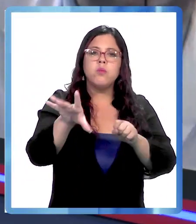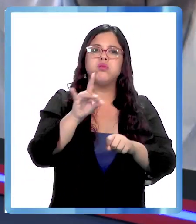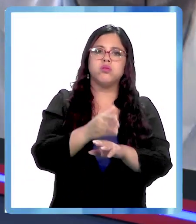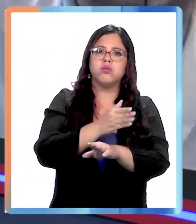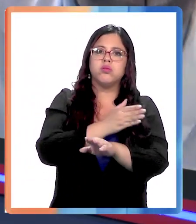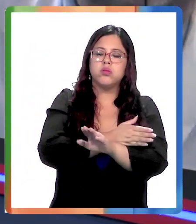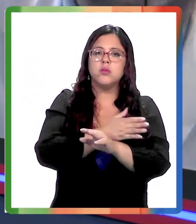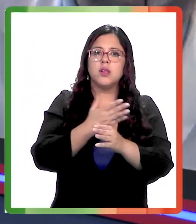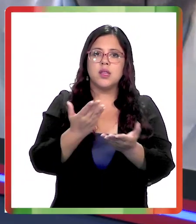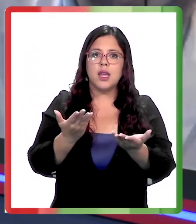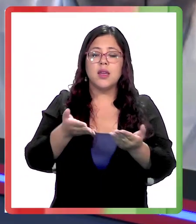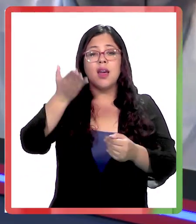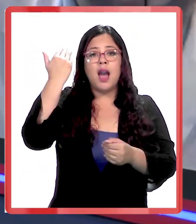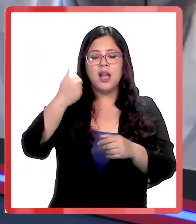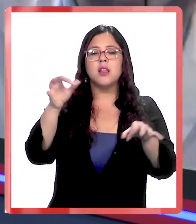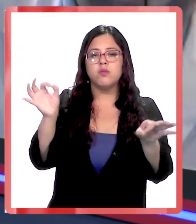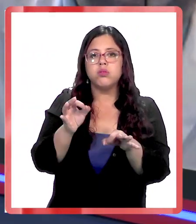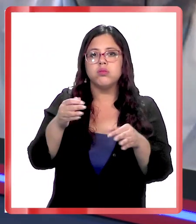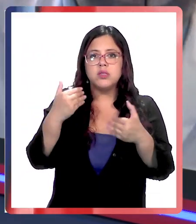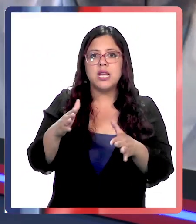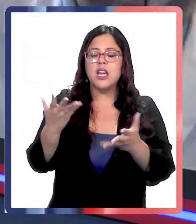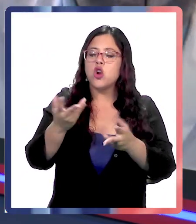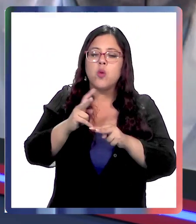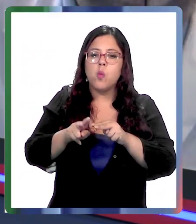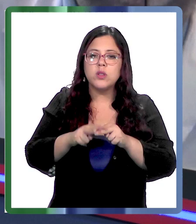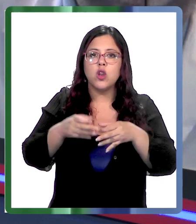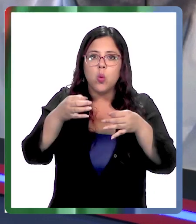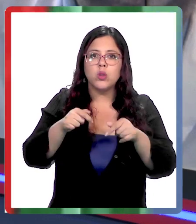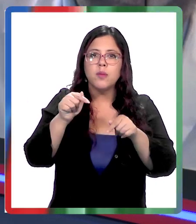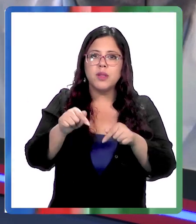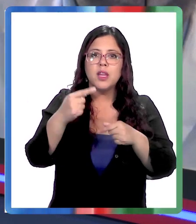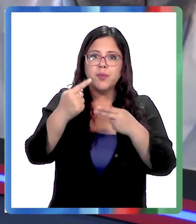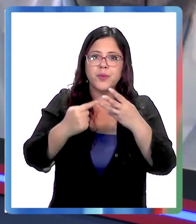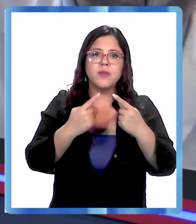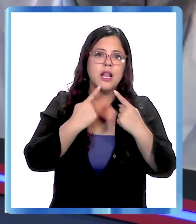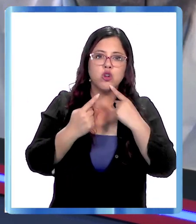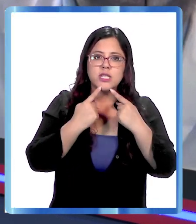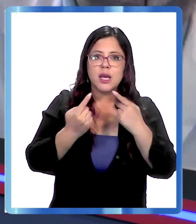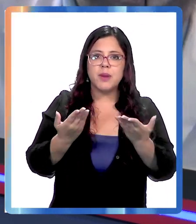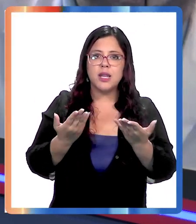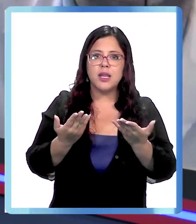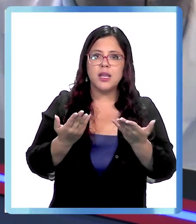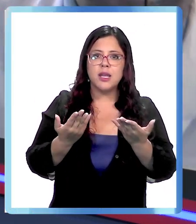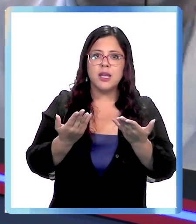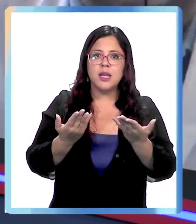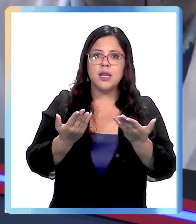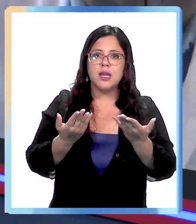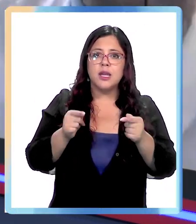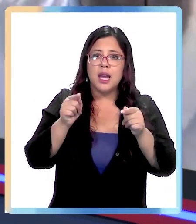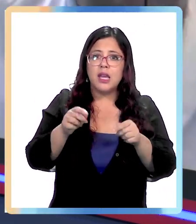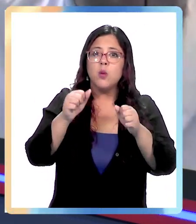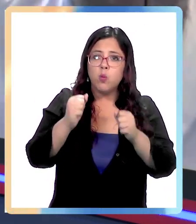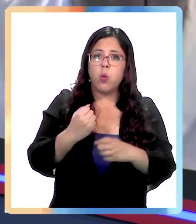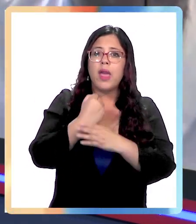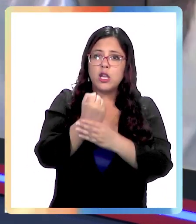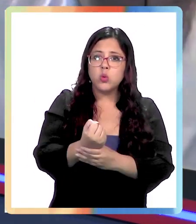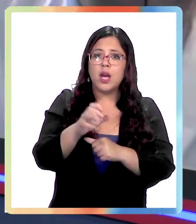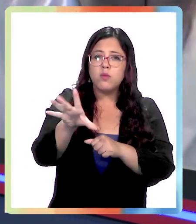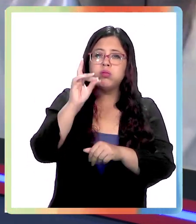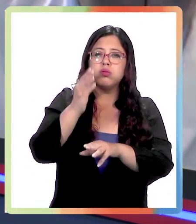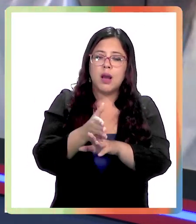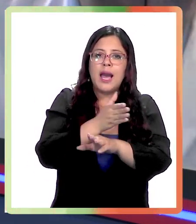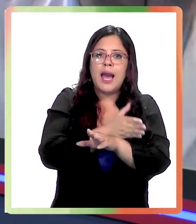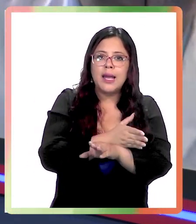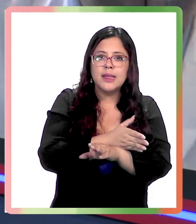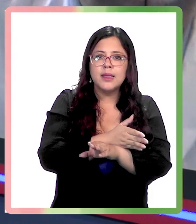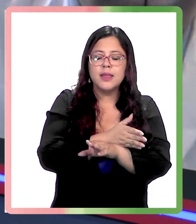la detección temprana? Lo hablábamos anteriormente, y cómo hacerlo a través de estos tipos de exámenes. ¿Cuánta diferencia hace la detección